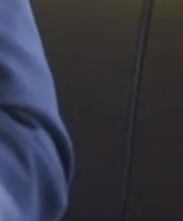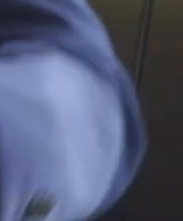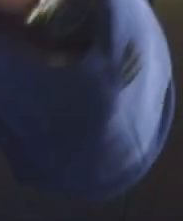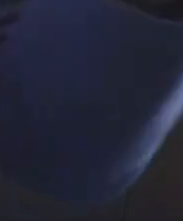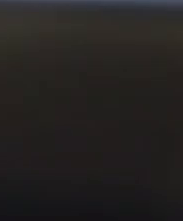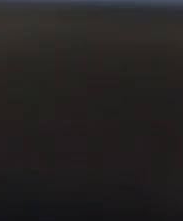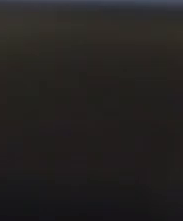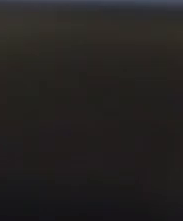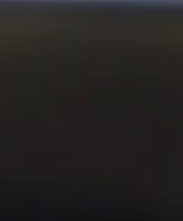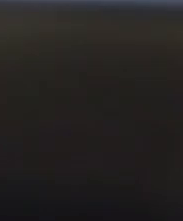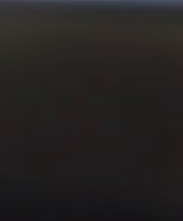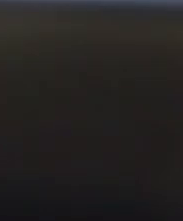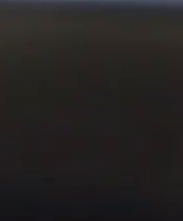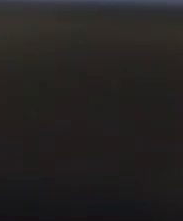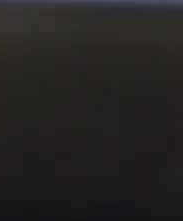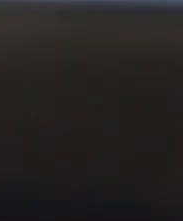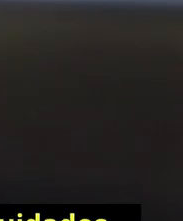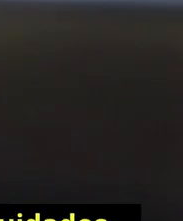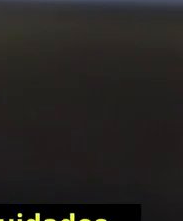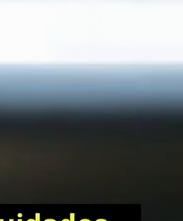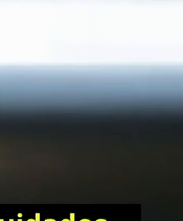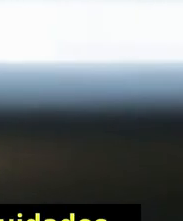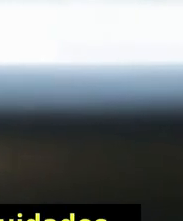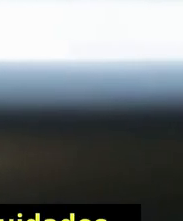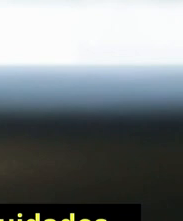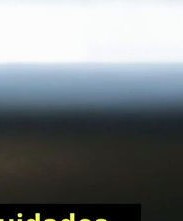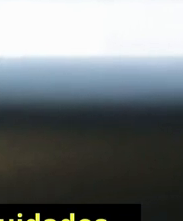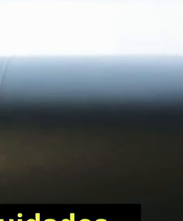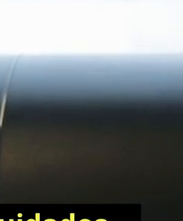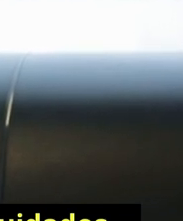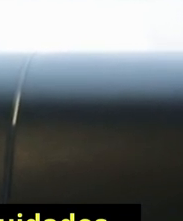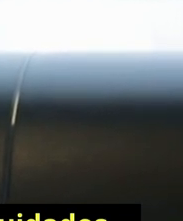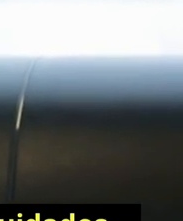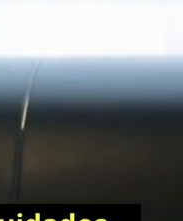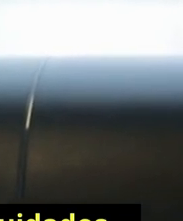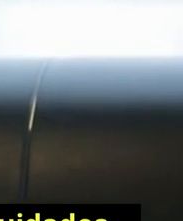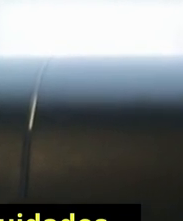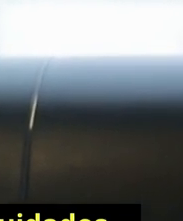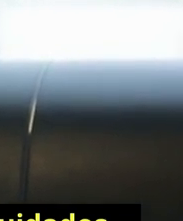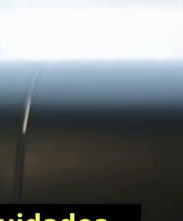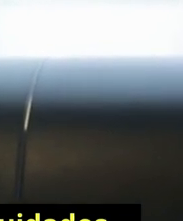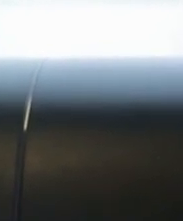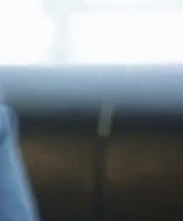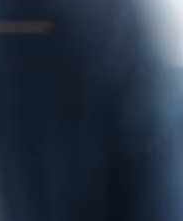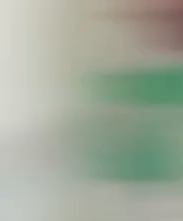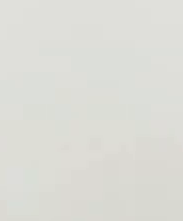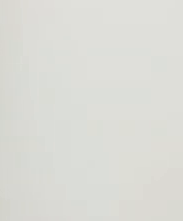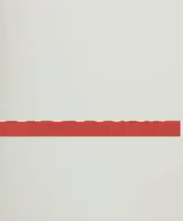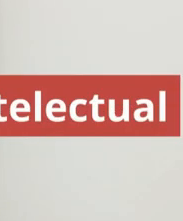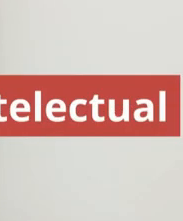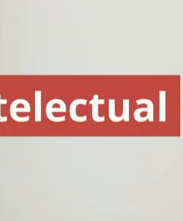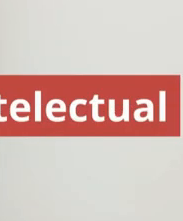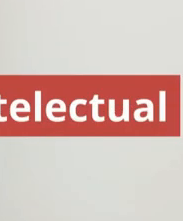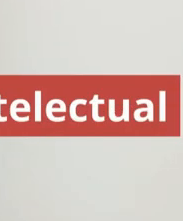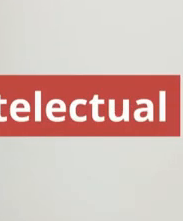entornos más comunitarios, a su voluntad de decidir cómo quieren vivir y cómo quieren ser cuidados. Ese